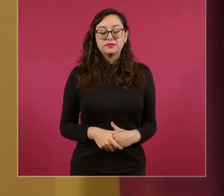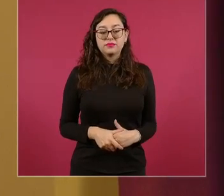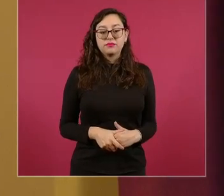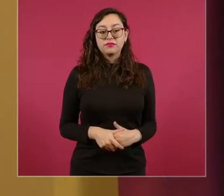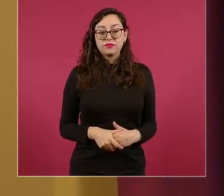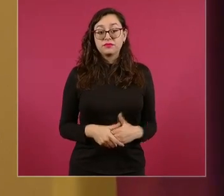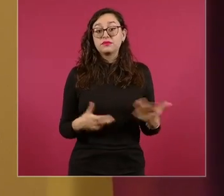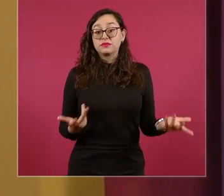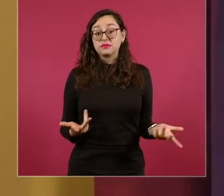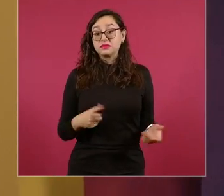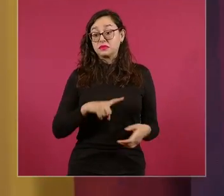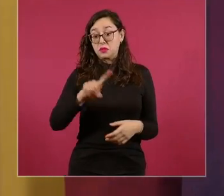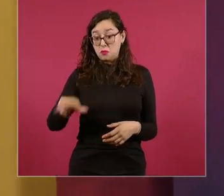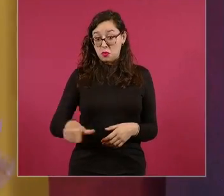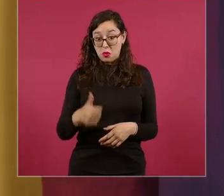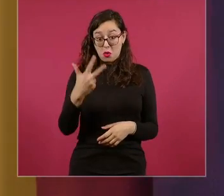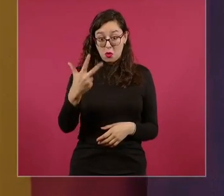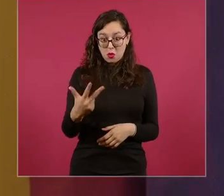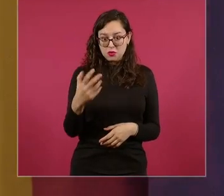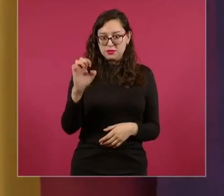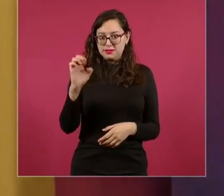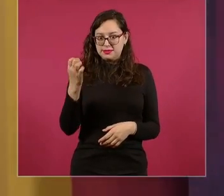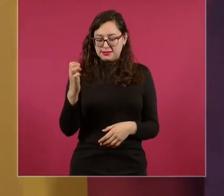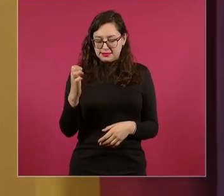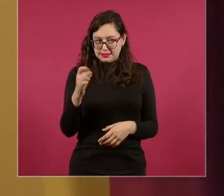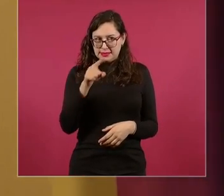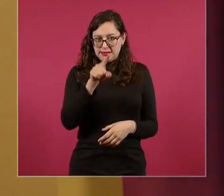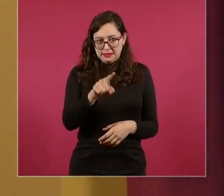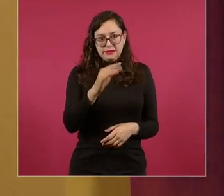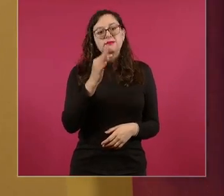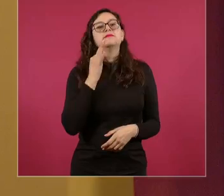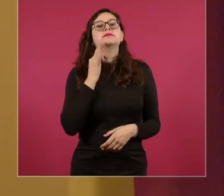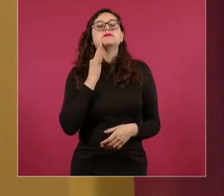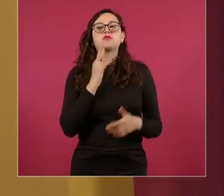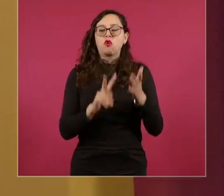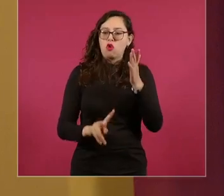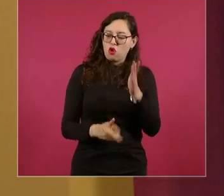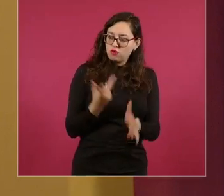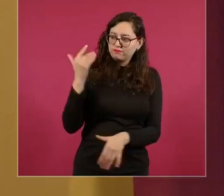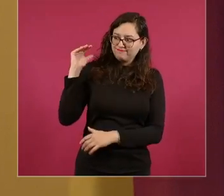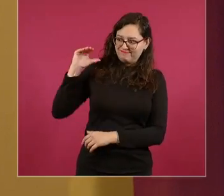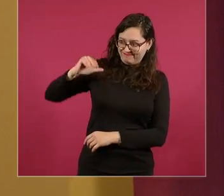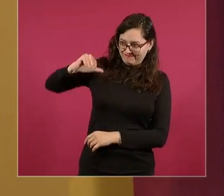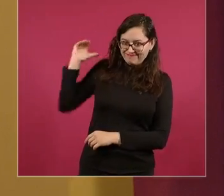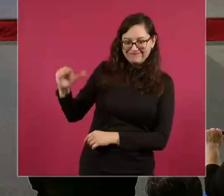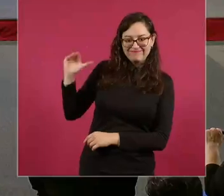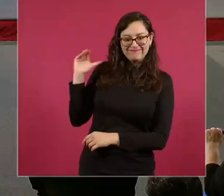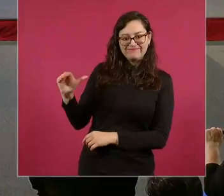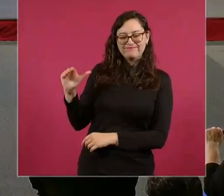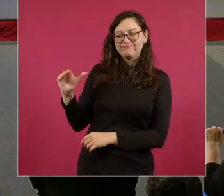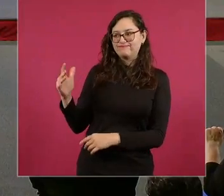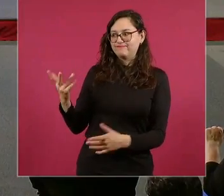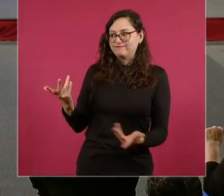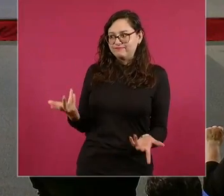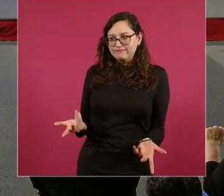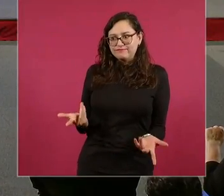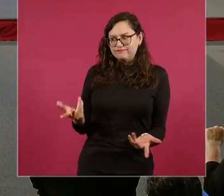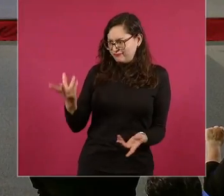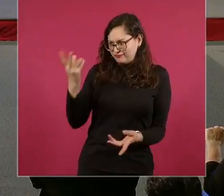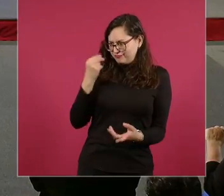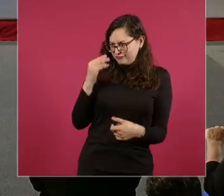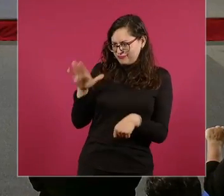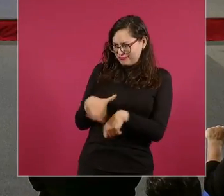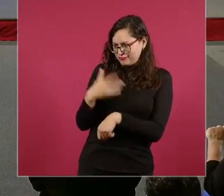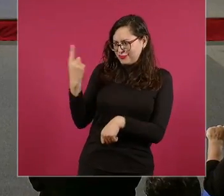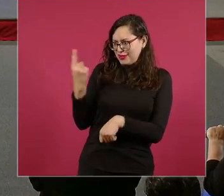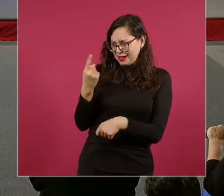Para el 8 de enero, la Fiscalía interpuso un recurso de apelación contra esta resolución de la negativa de la